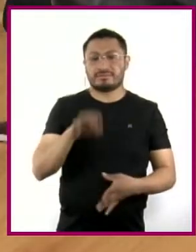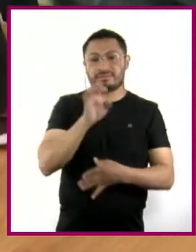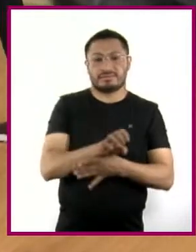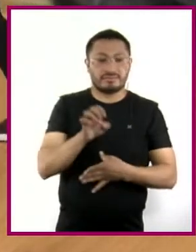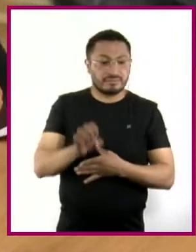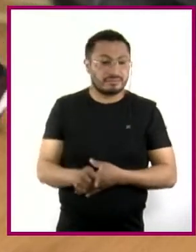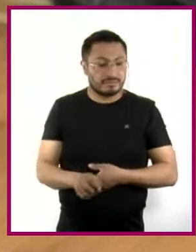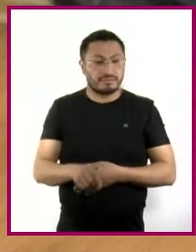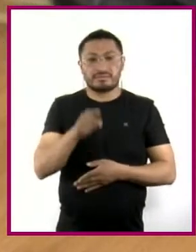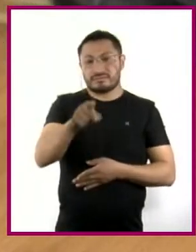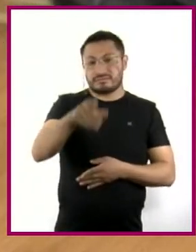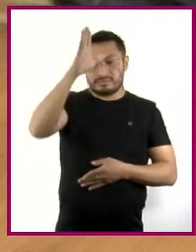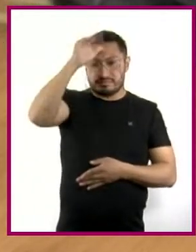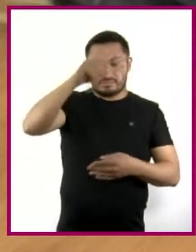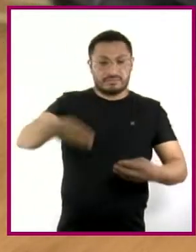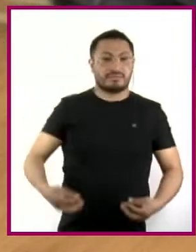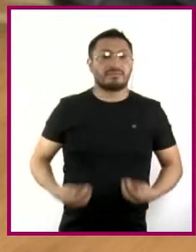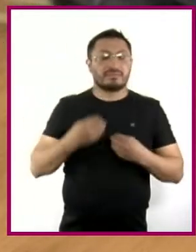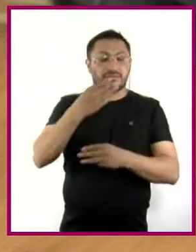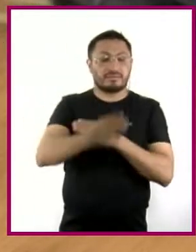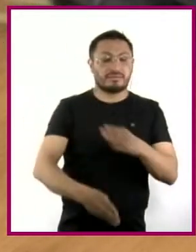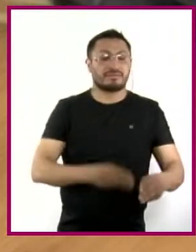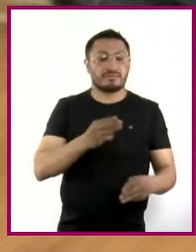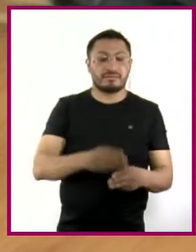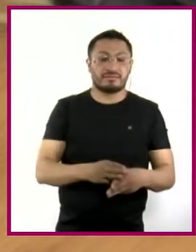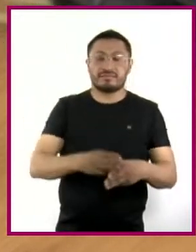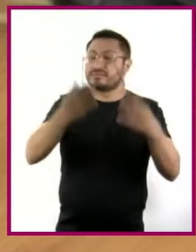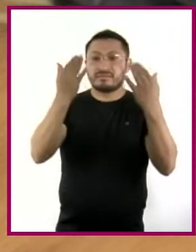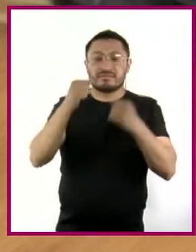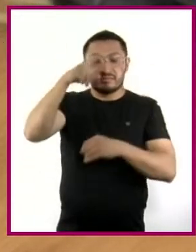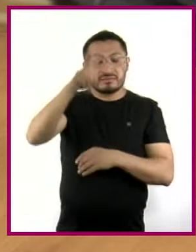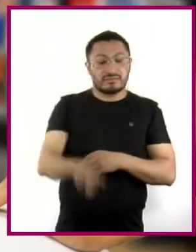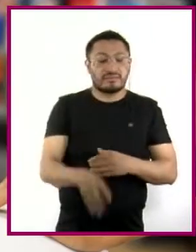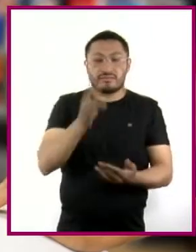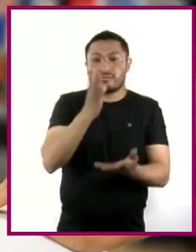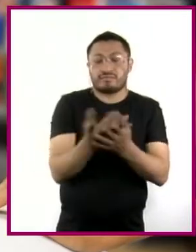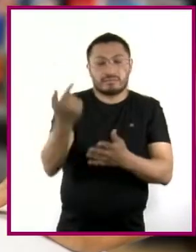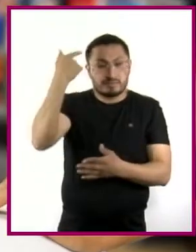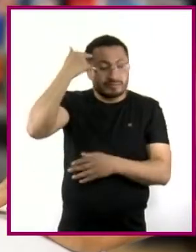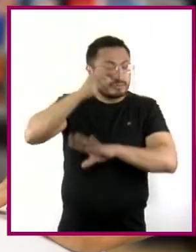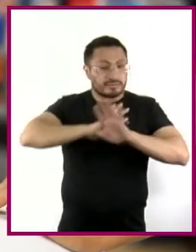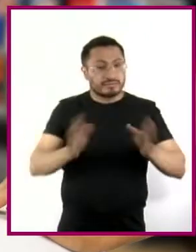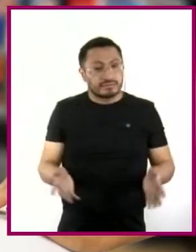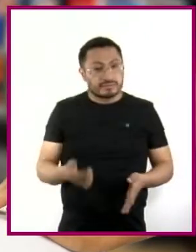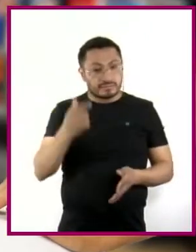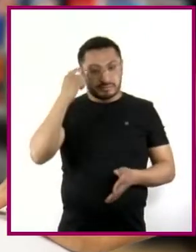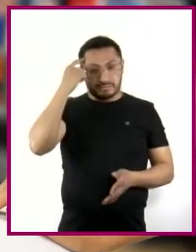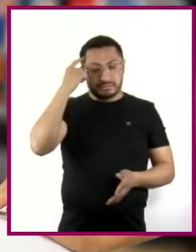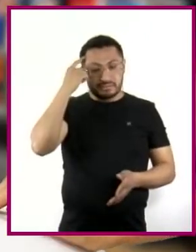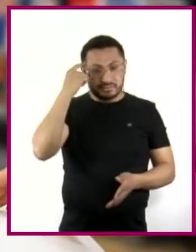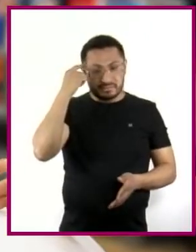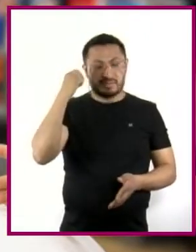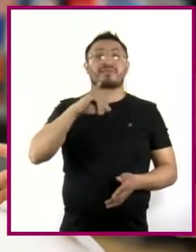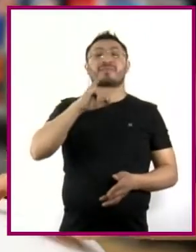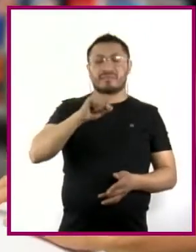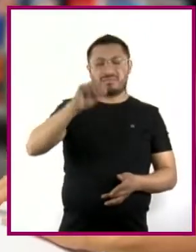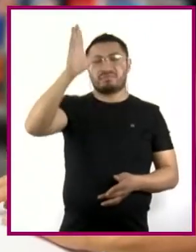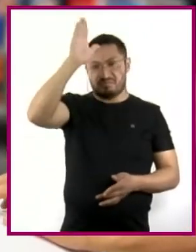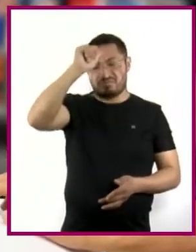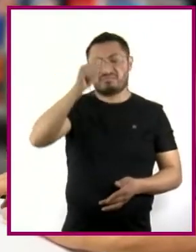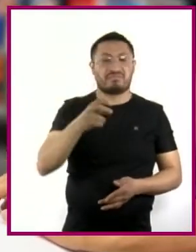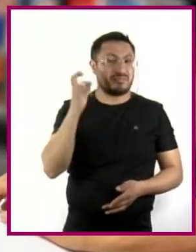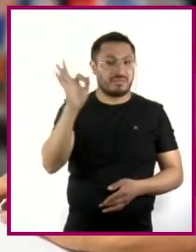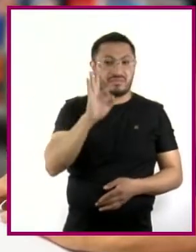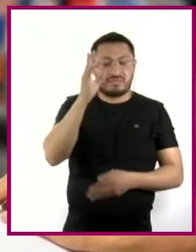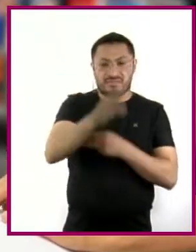Entonces, ¿estarías de acuerdo con vivir en un mundo que no existe más que en tu mente? En primer lugar, sí lo estaría. Si ese mundo